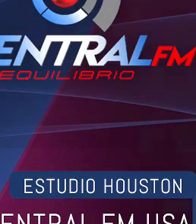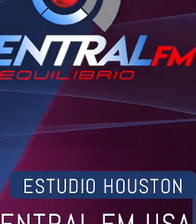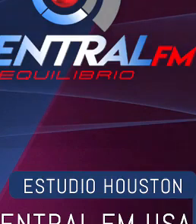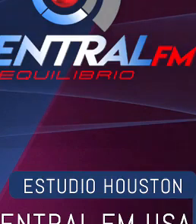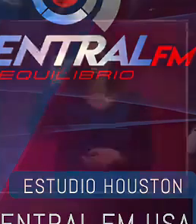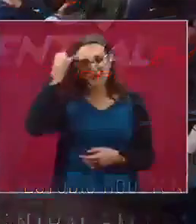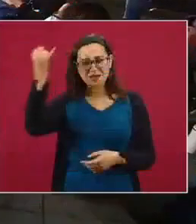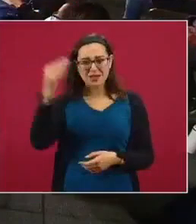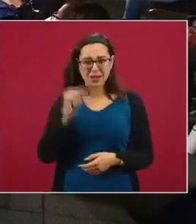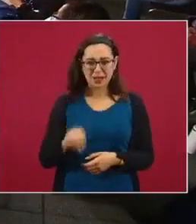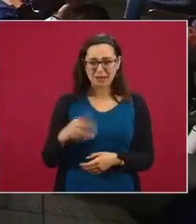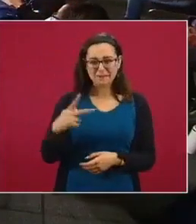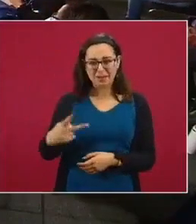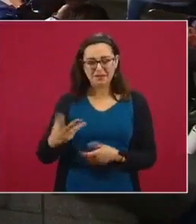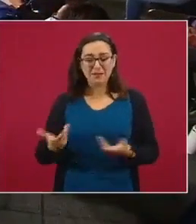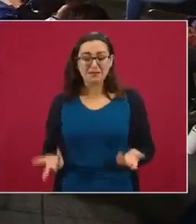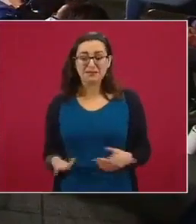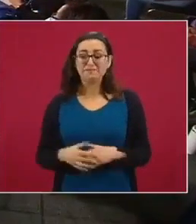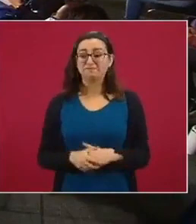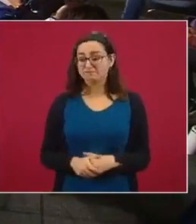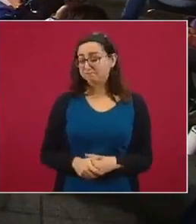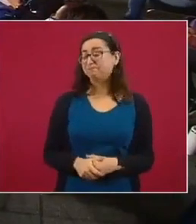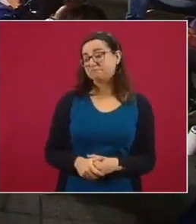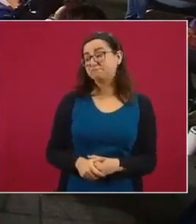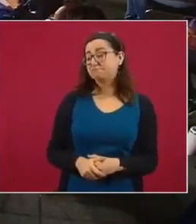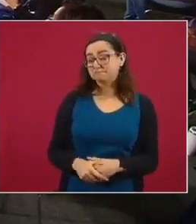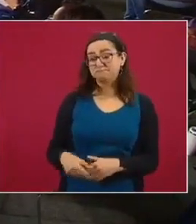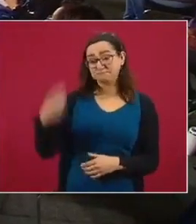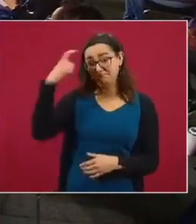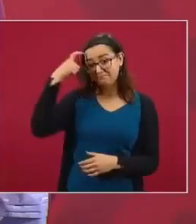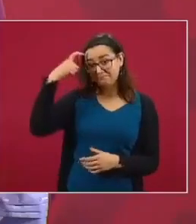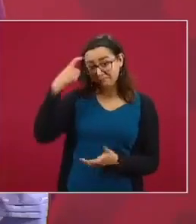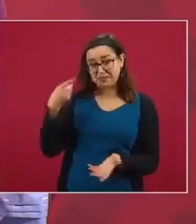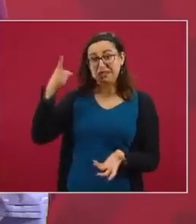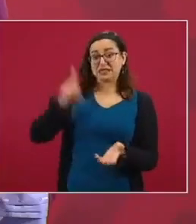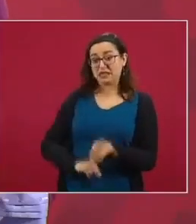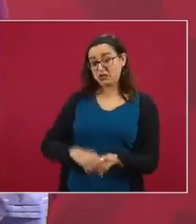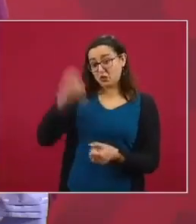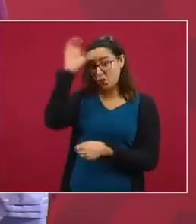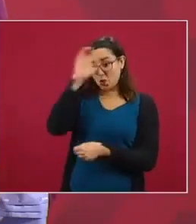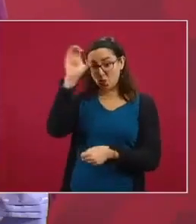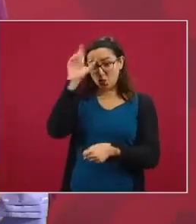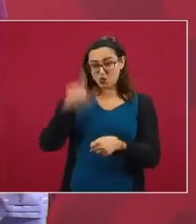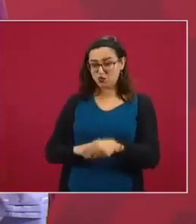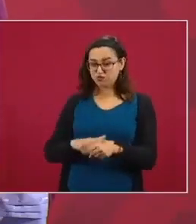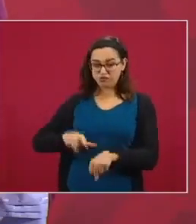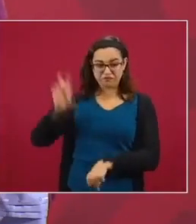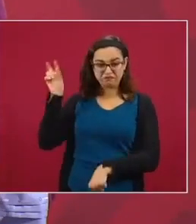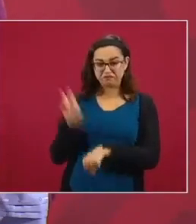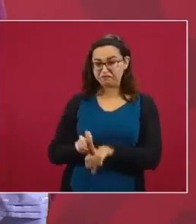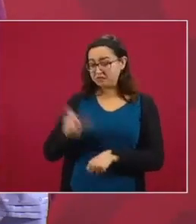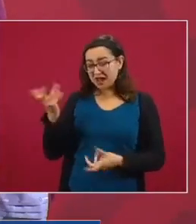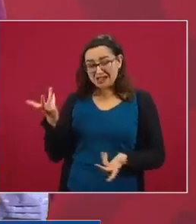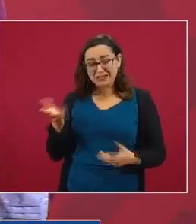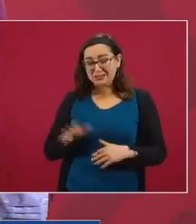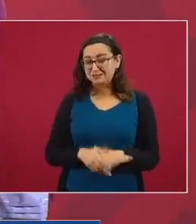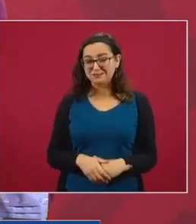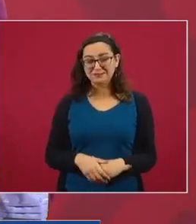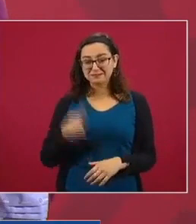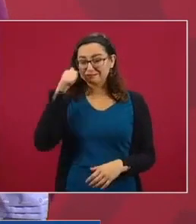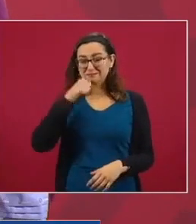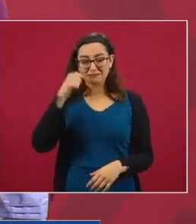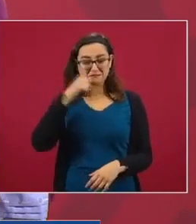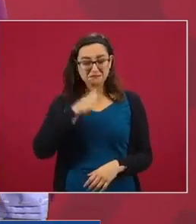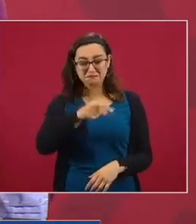escuchar. Prevalece la cultura patriarcal y la recriminación a la mujer, desde luego